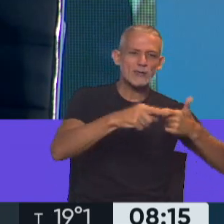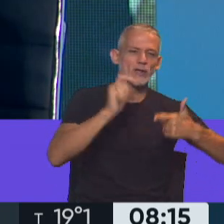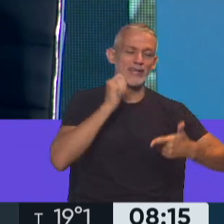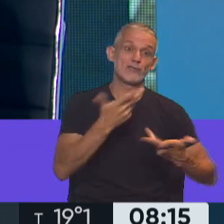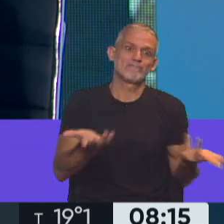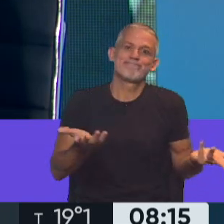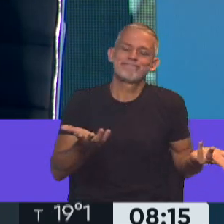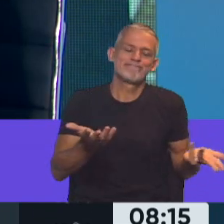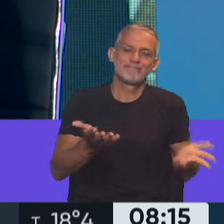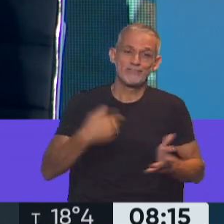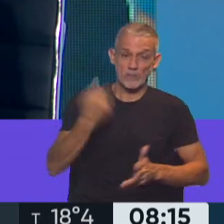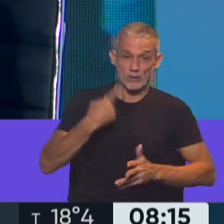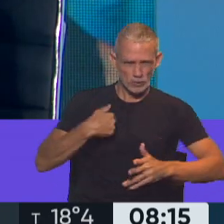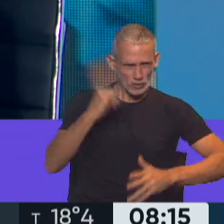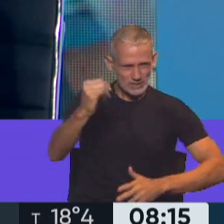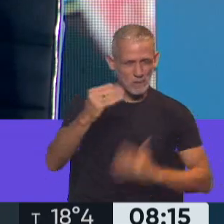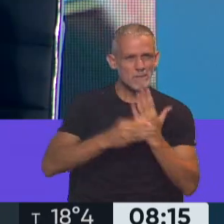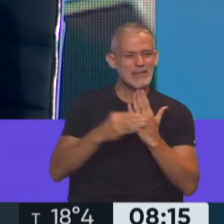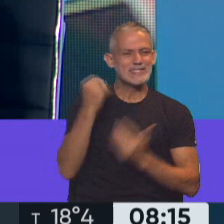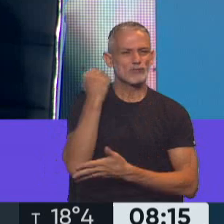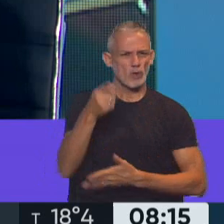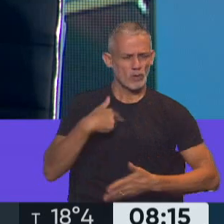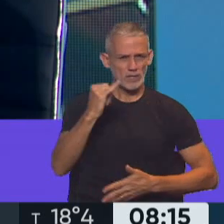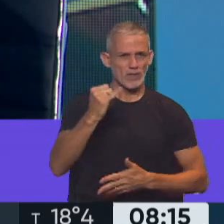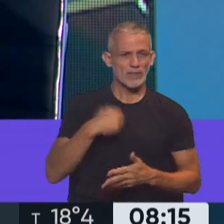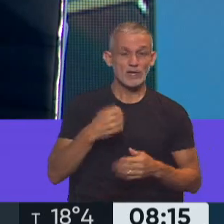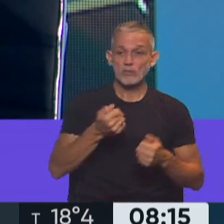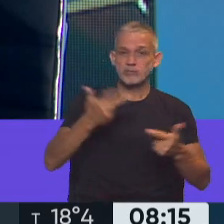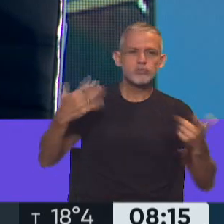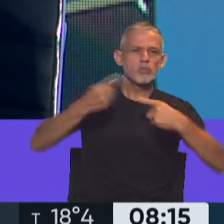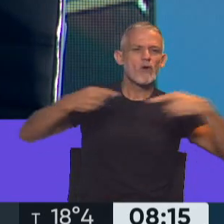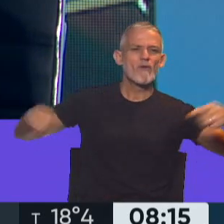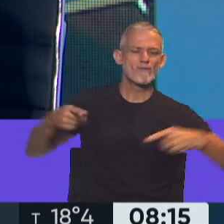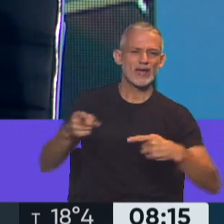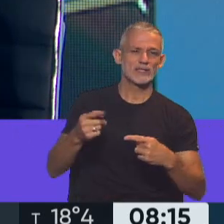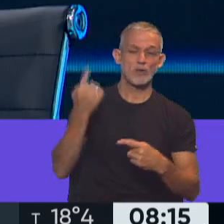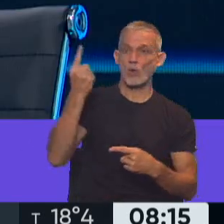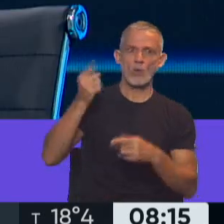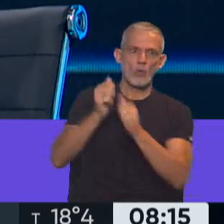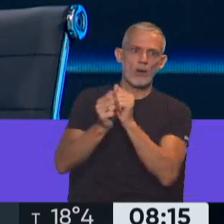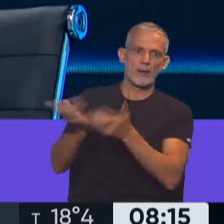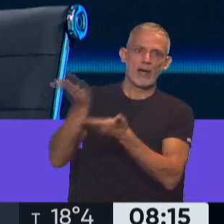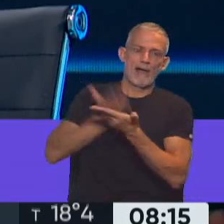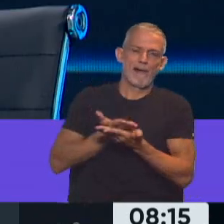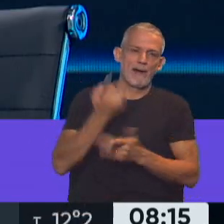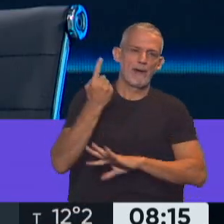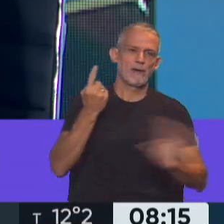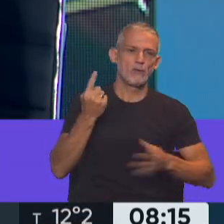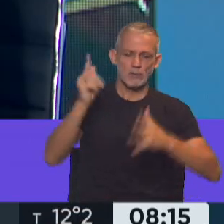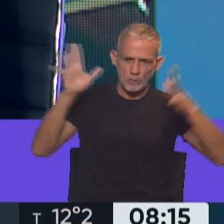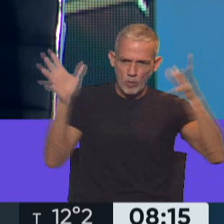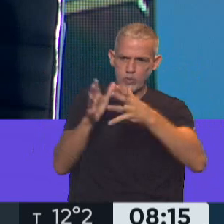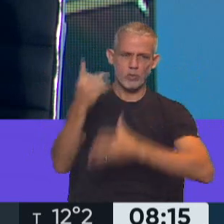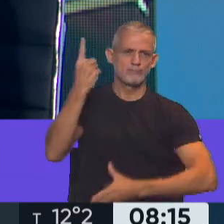ministro, tenemos que ampliar la oferta de las materias primas, ¿no? Hoy, lamentablemente, la mayoría de las materias primas están